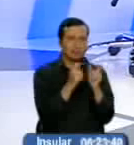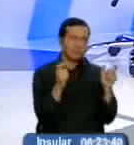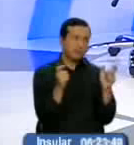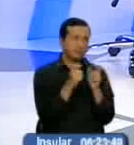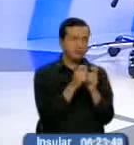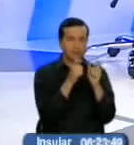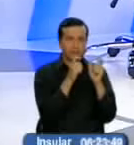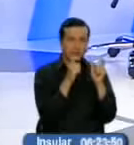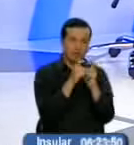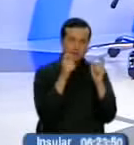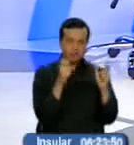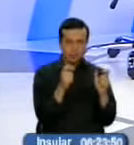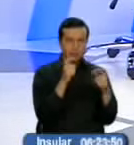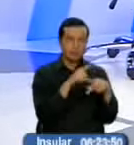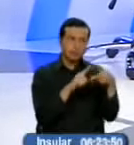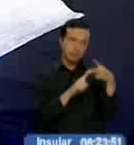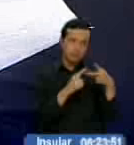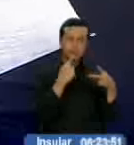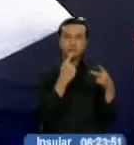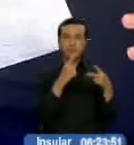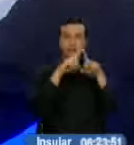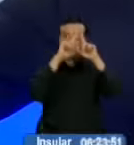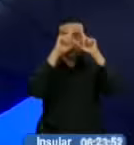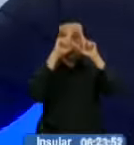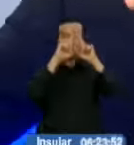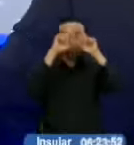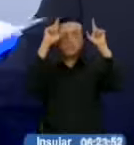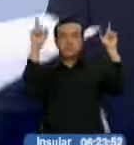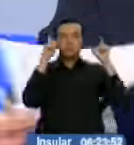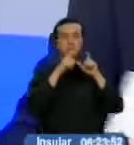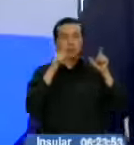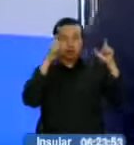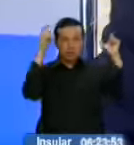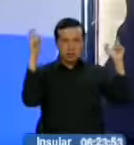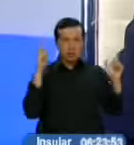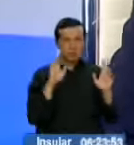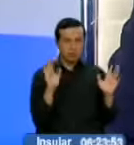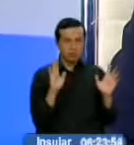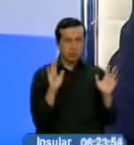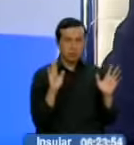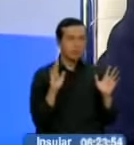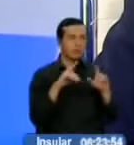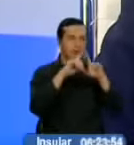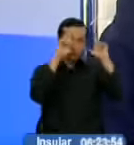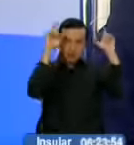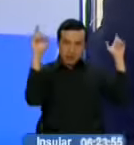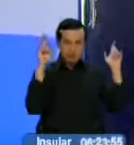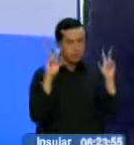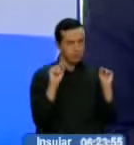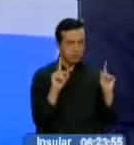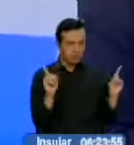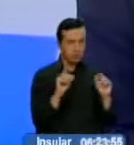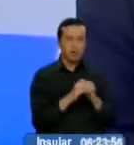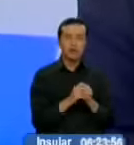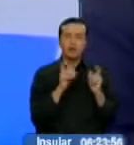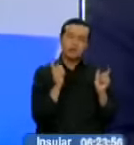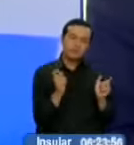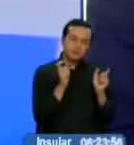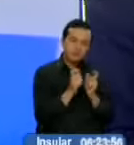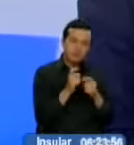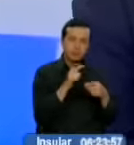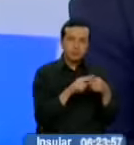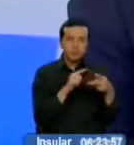que fortalecer la pequeña y la mediana. Es decir, dijiste, no estoy hablando ni de la mediana ni de la grande, ¿verdad? O de la grande, fundamentalmente. Pero,